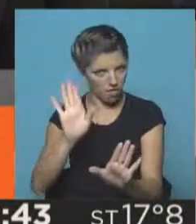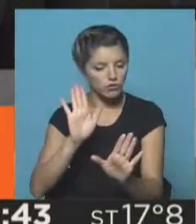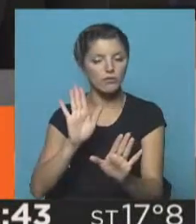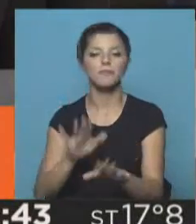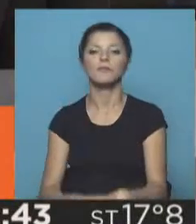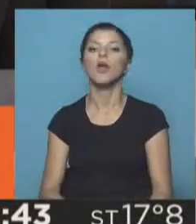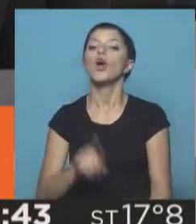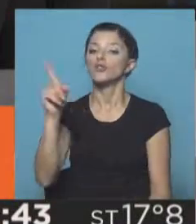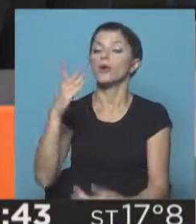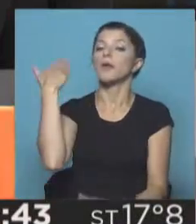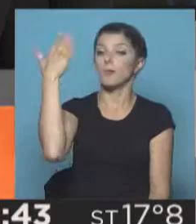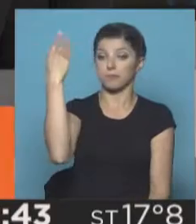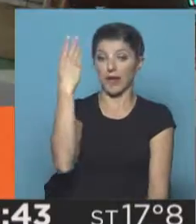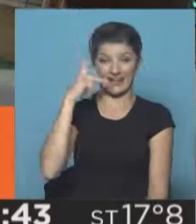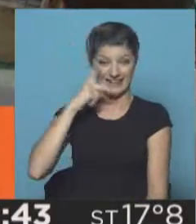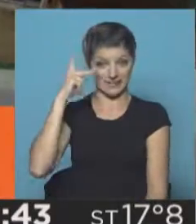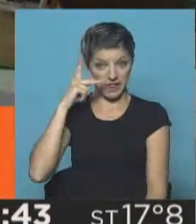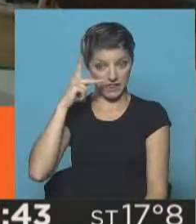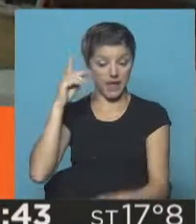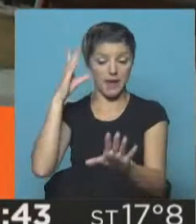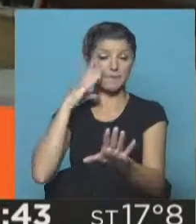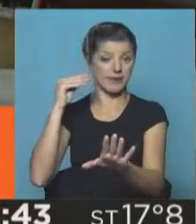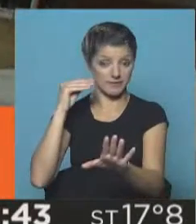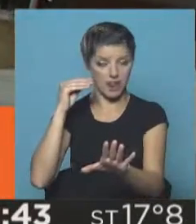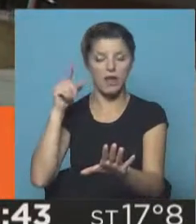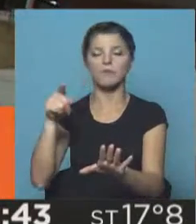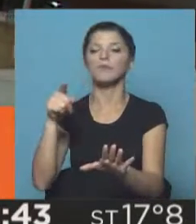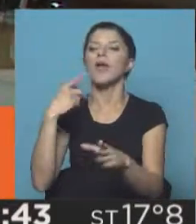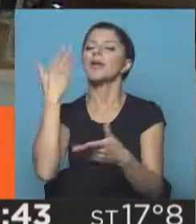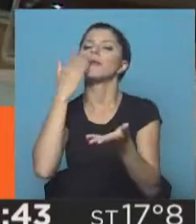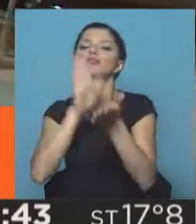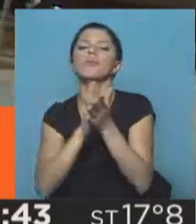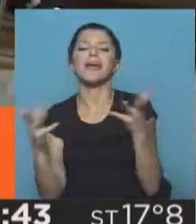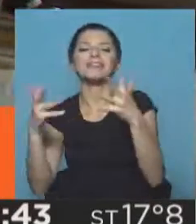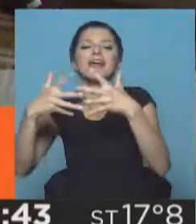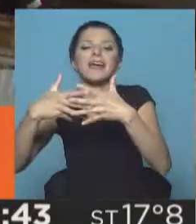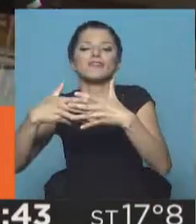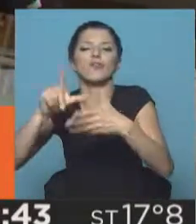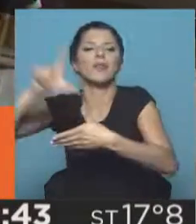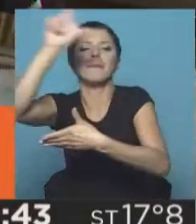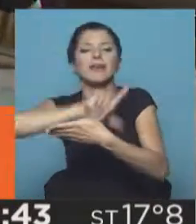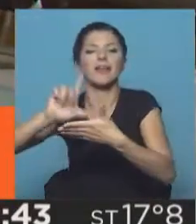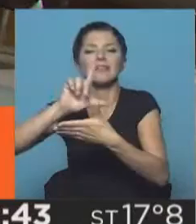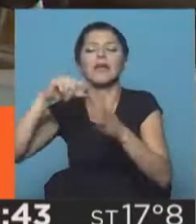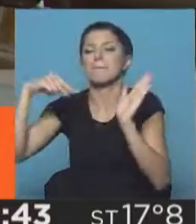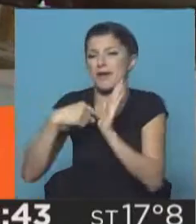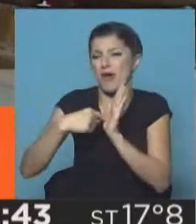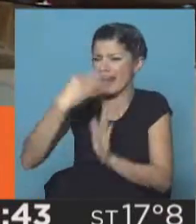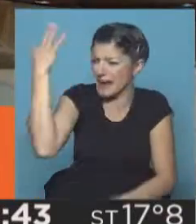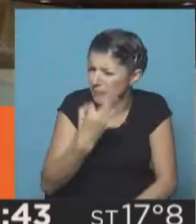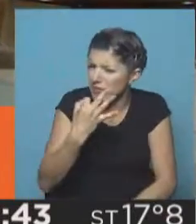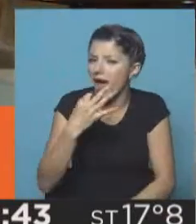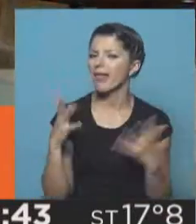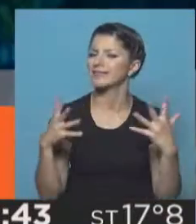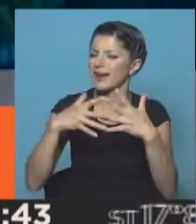que Cristina hizo en ese marco, hablando de que, bueno, mucha integración de América Latina, pero no hubo una integración económica real. Teníamos una UNASUR